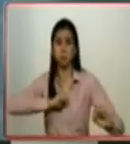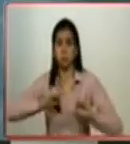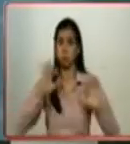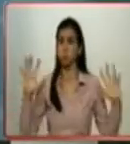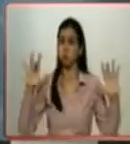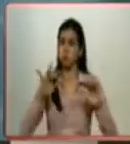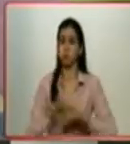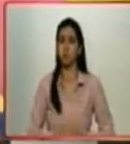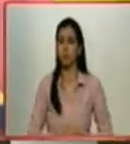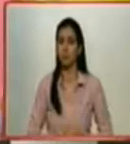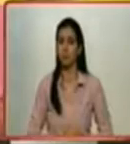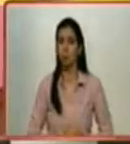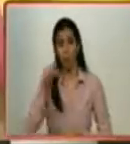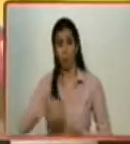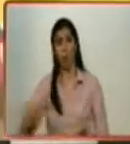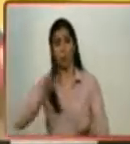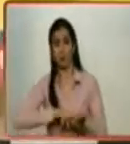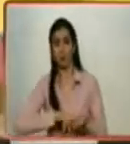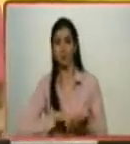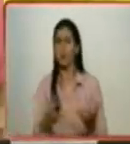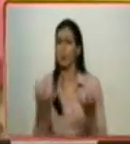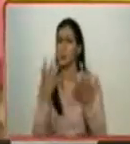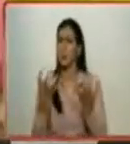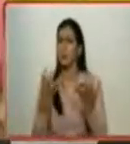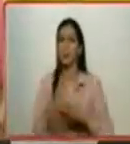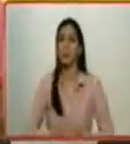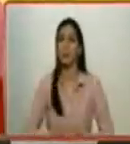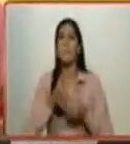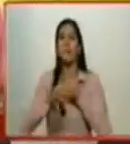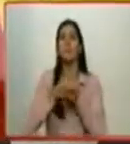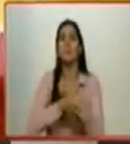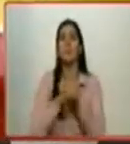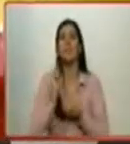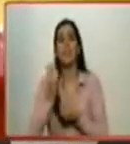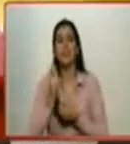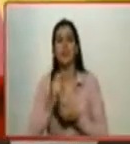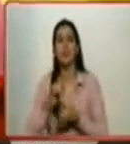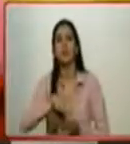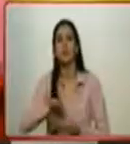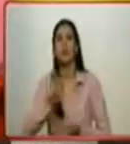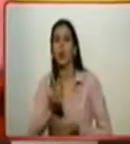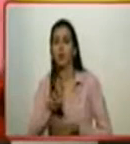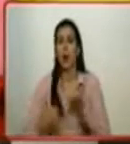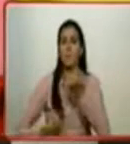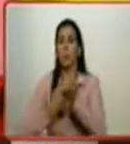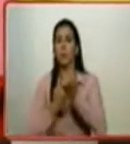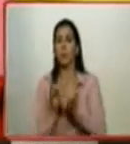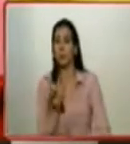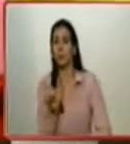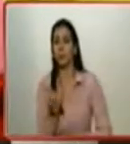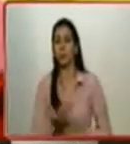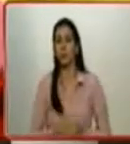movilización. Hoy nuevamente se desborda el municipio de Tinaquillo, el circuito número 2, en apoyo a nuestro Partido Socialista